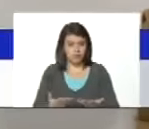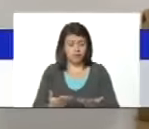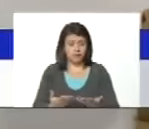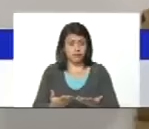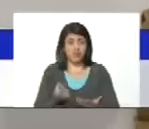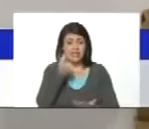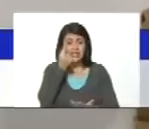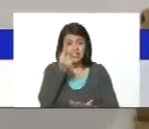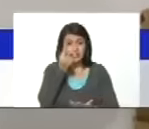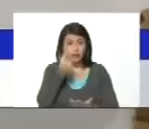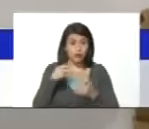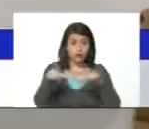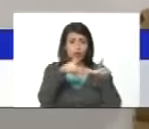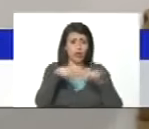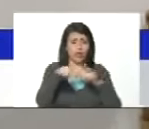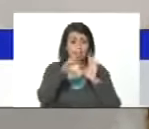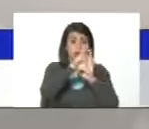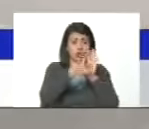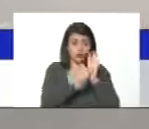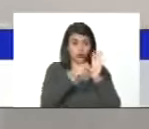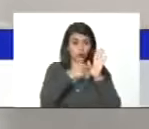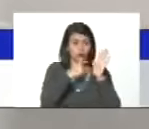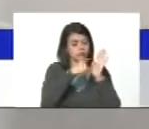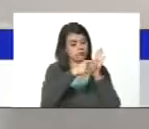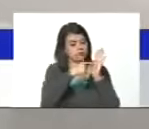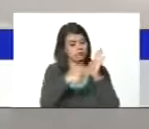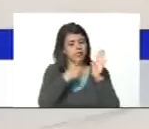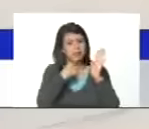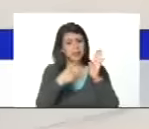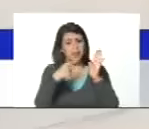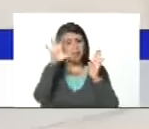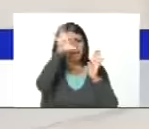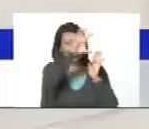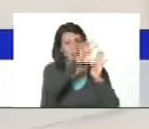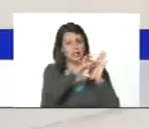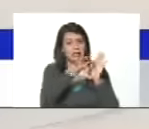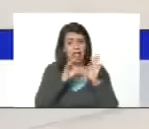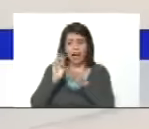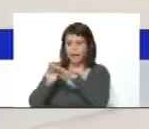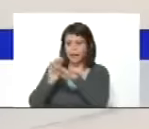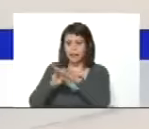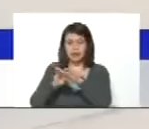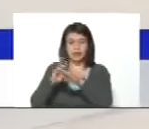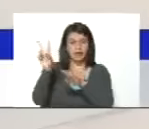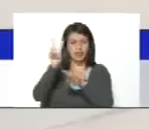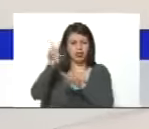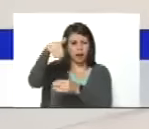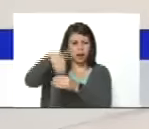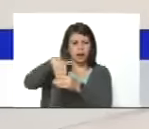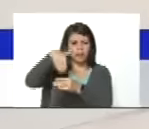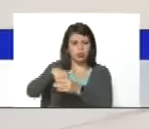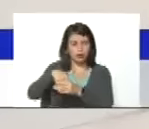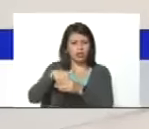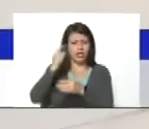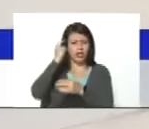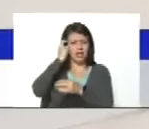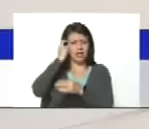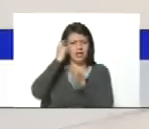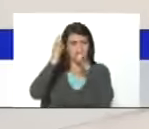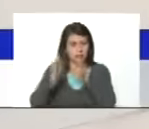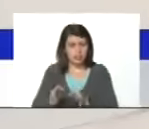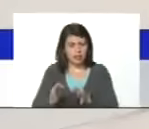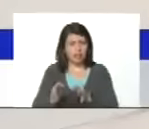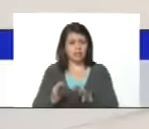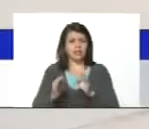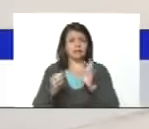En ninguna parte de nuestra Constitución dice que un país extranjero puede convocar elecciones en fechas que no están